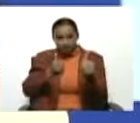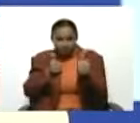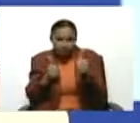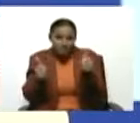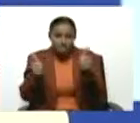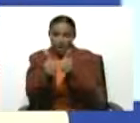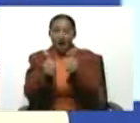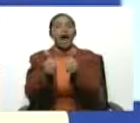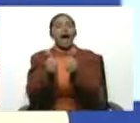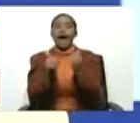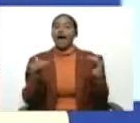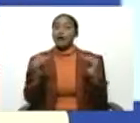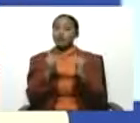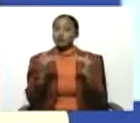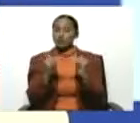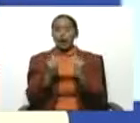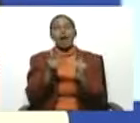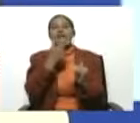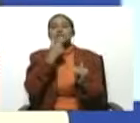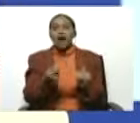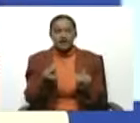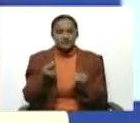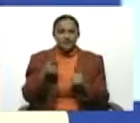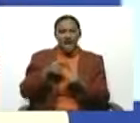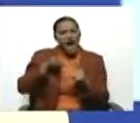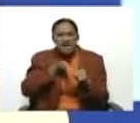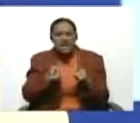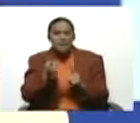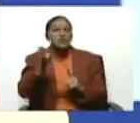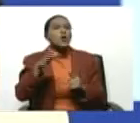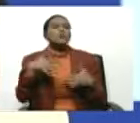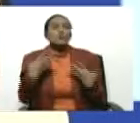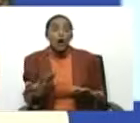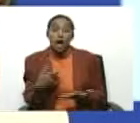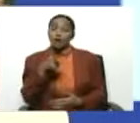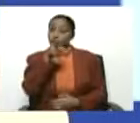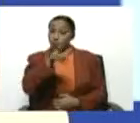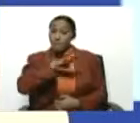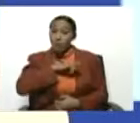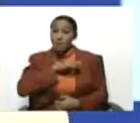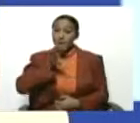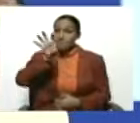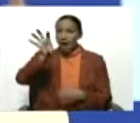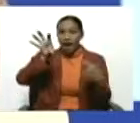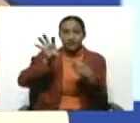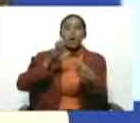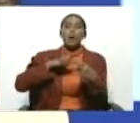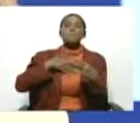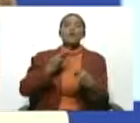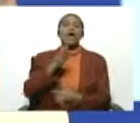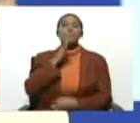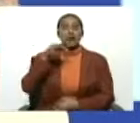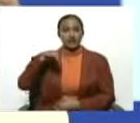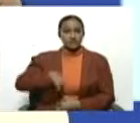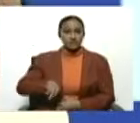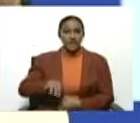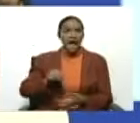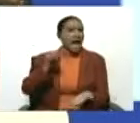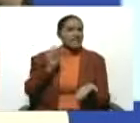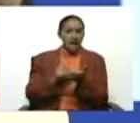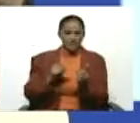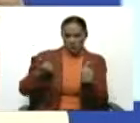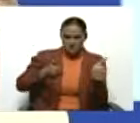para que tu país se beneficie de llegar de último es la ventaja del último